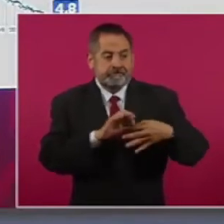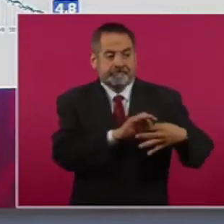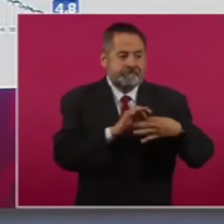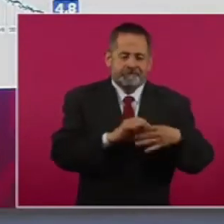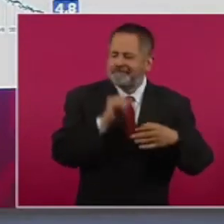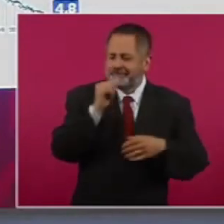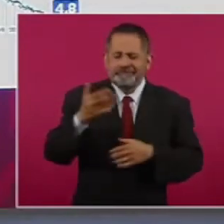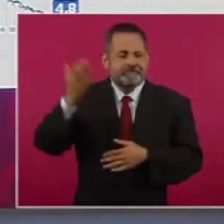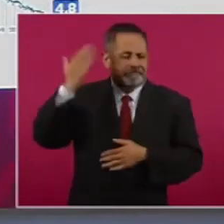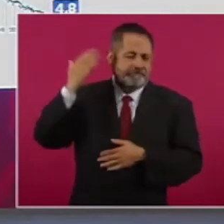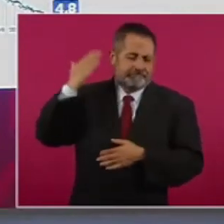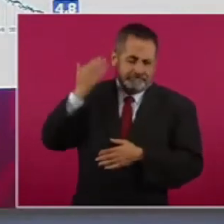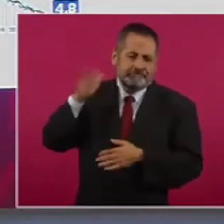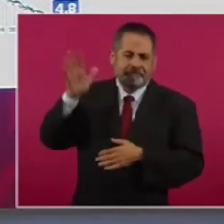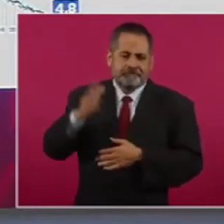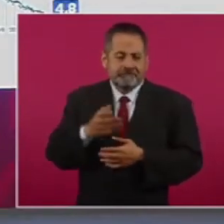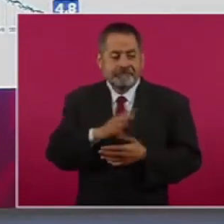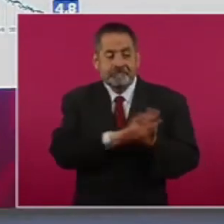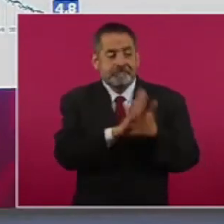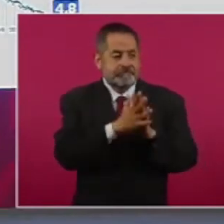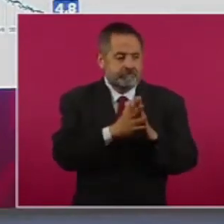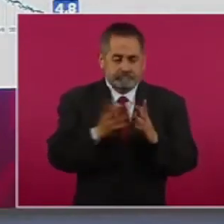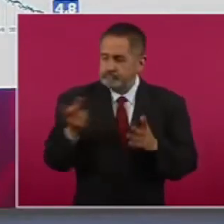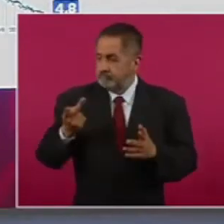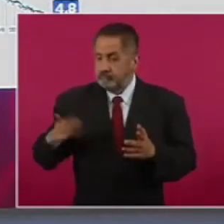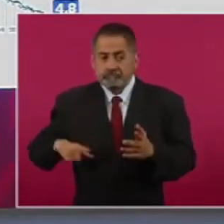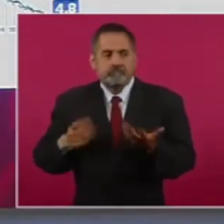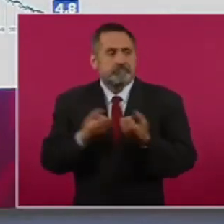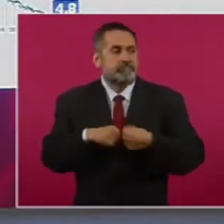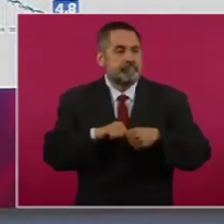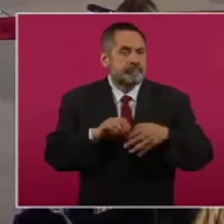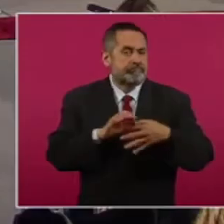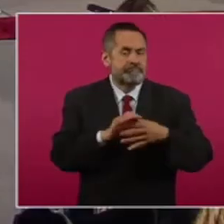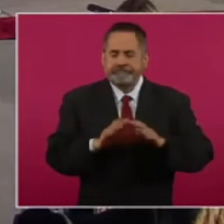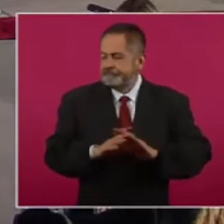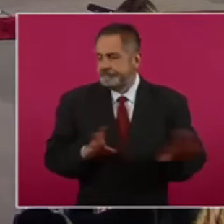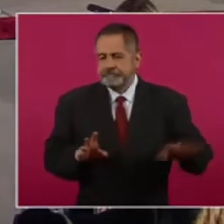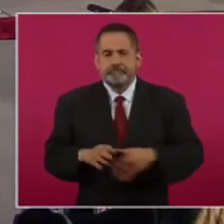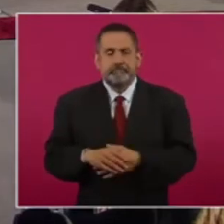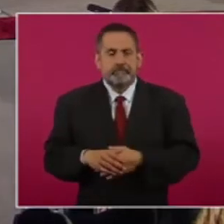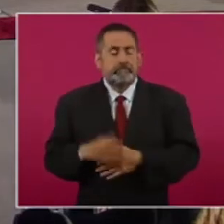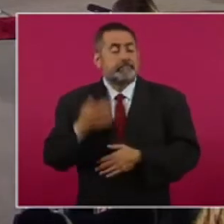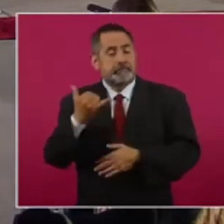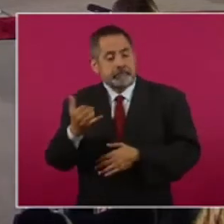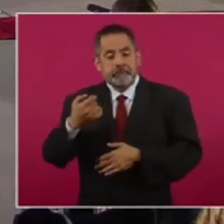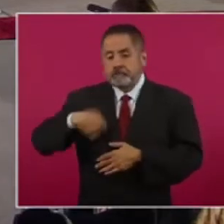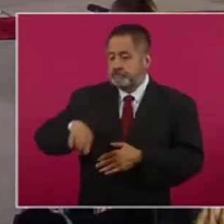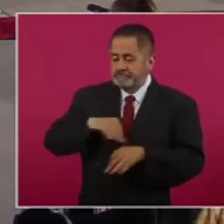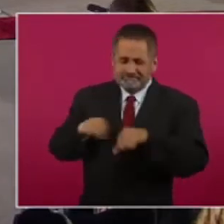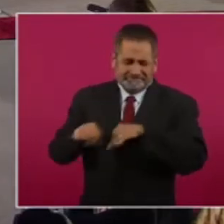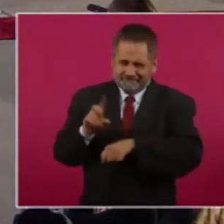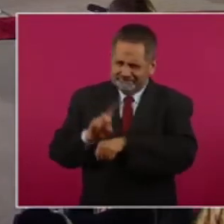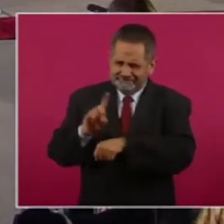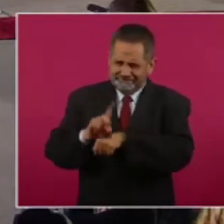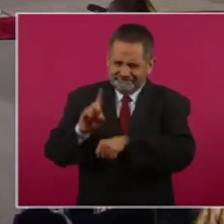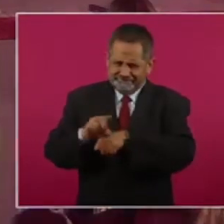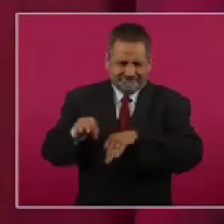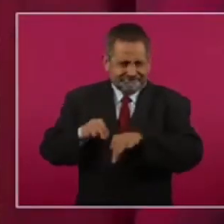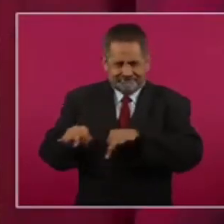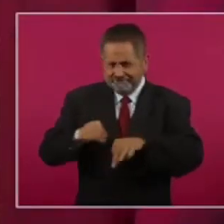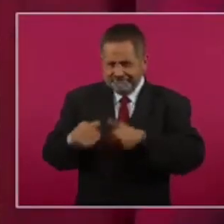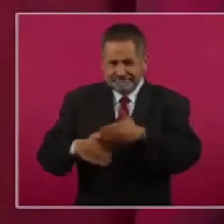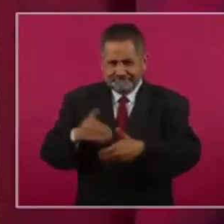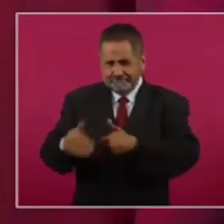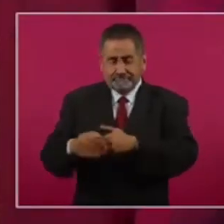existía anteriormente. Y lo otro, que trabajamos todos los días. Y lo más